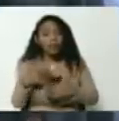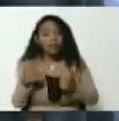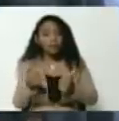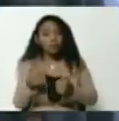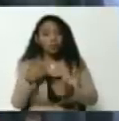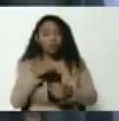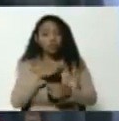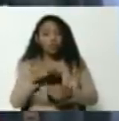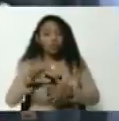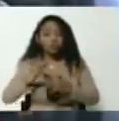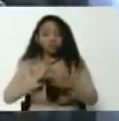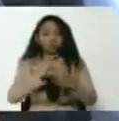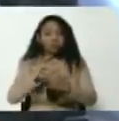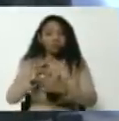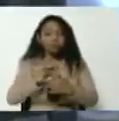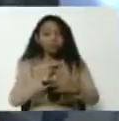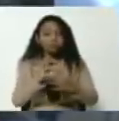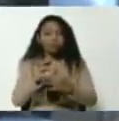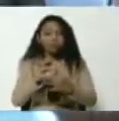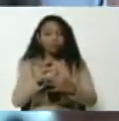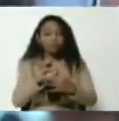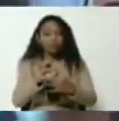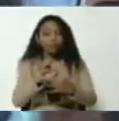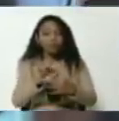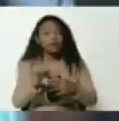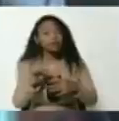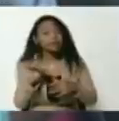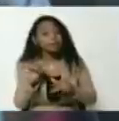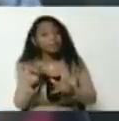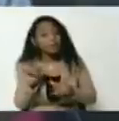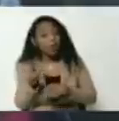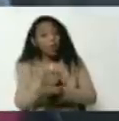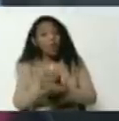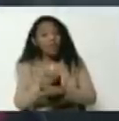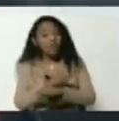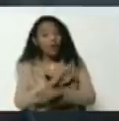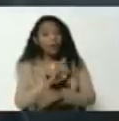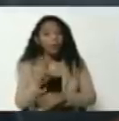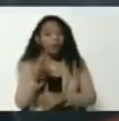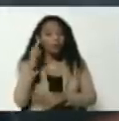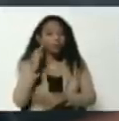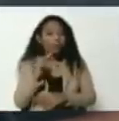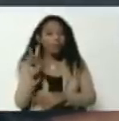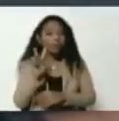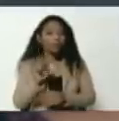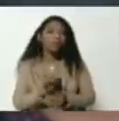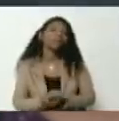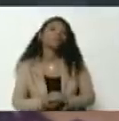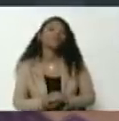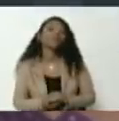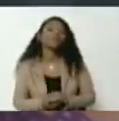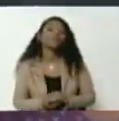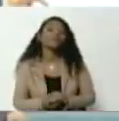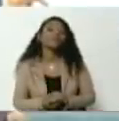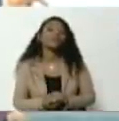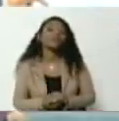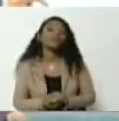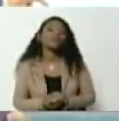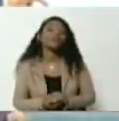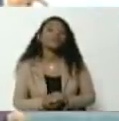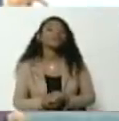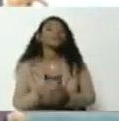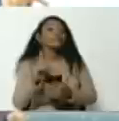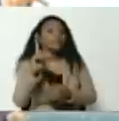estrecha entre la Organización Panamericana de la Salud y el gobierno de la República Bolivariana de Venezuela. Y